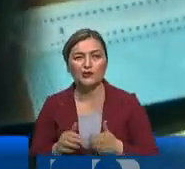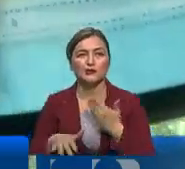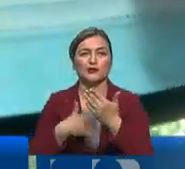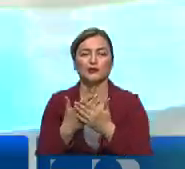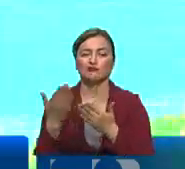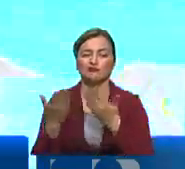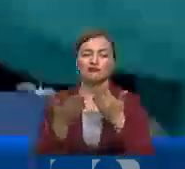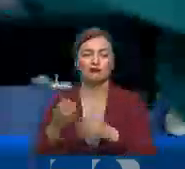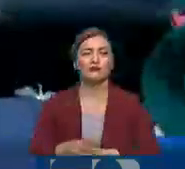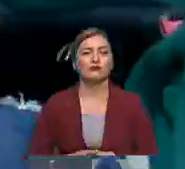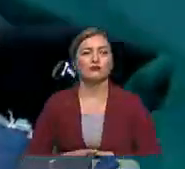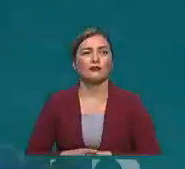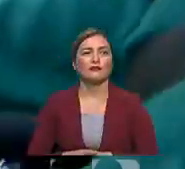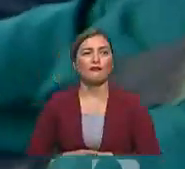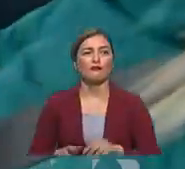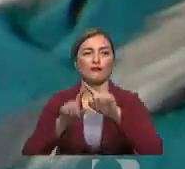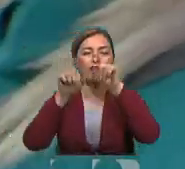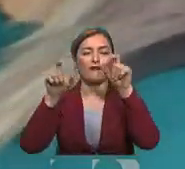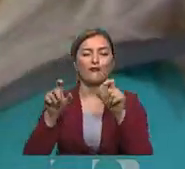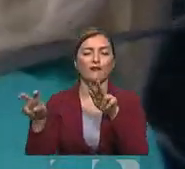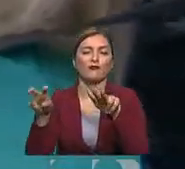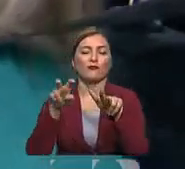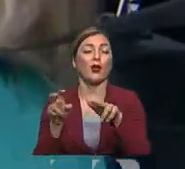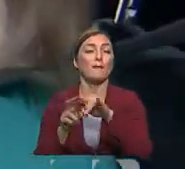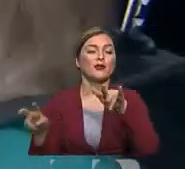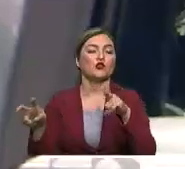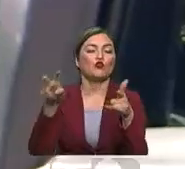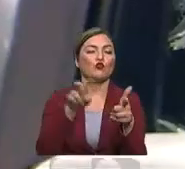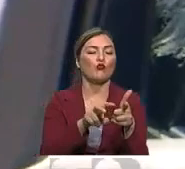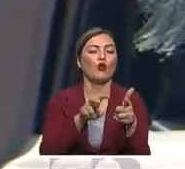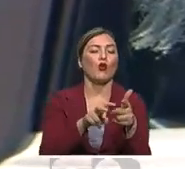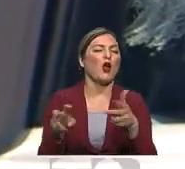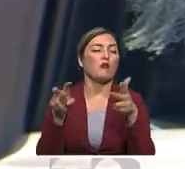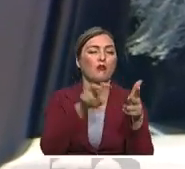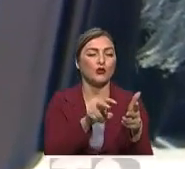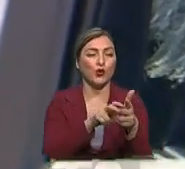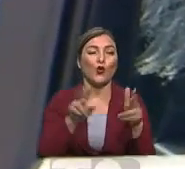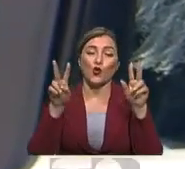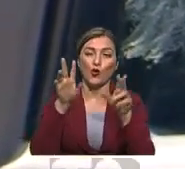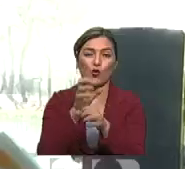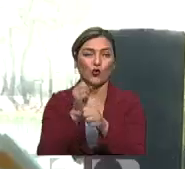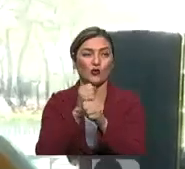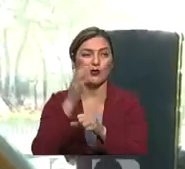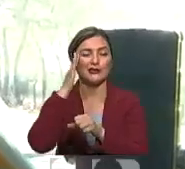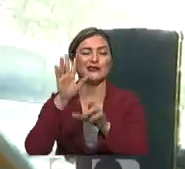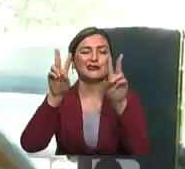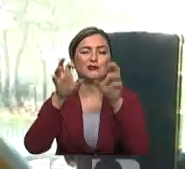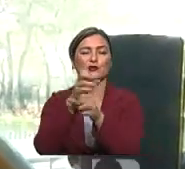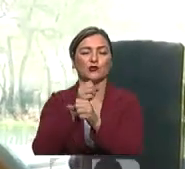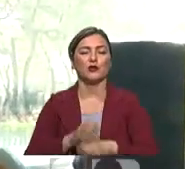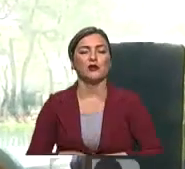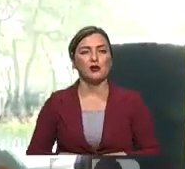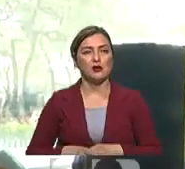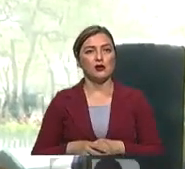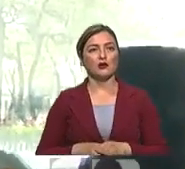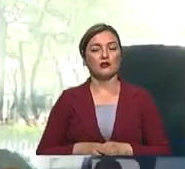tipo de servicios. Esta compañía solo toma pasajeros conocidos y referidos, lo hacen así por temas de seguridad. De que usted,